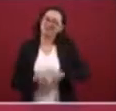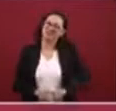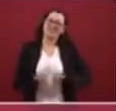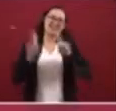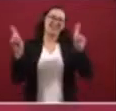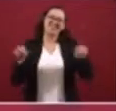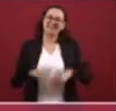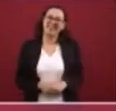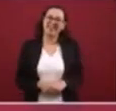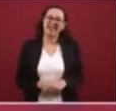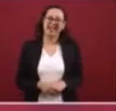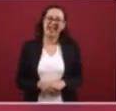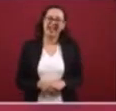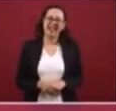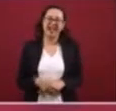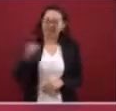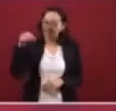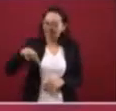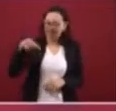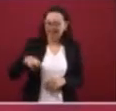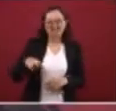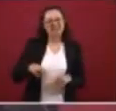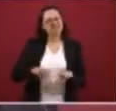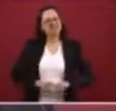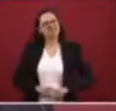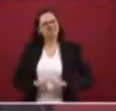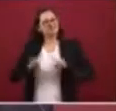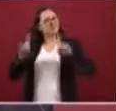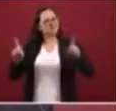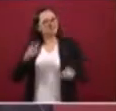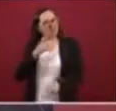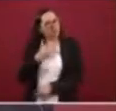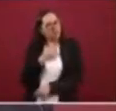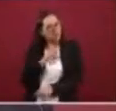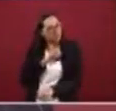aplicó de manera muy peculiar.